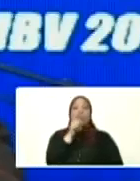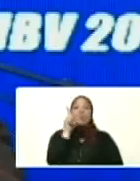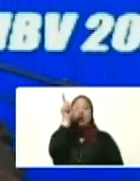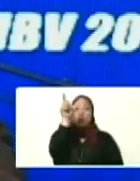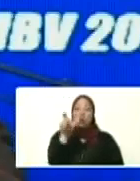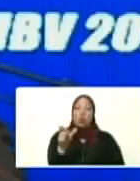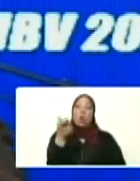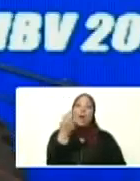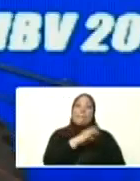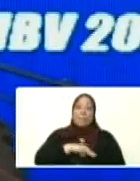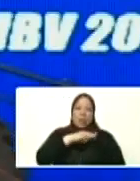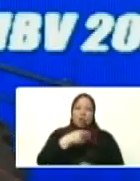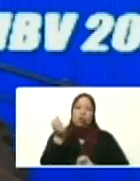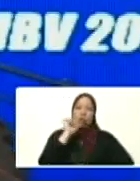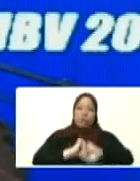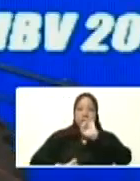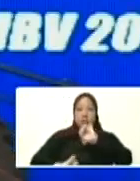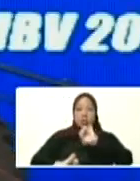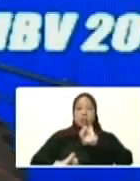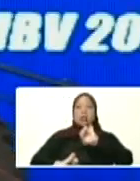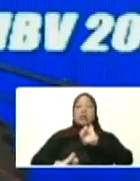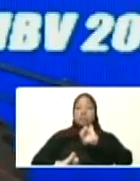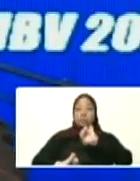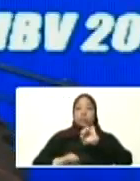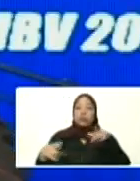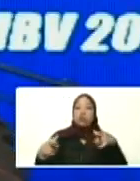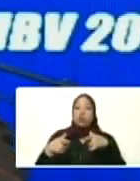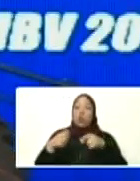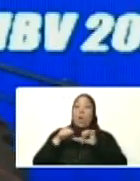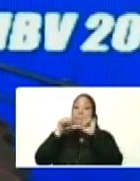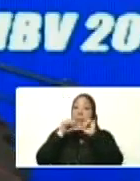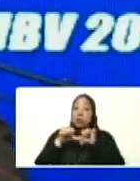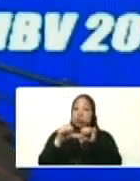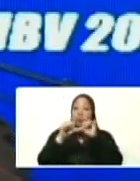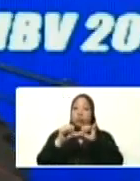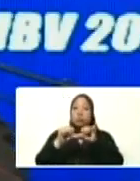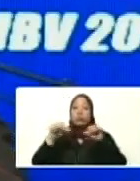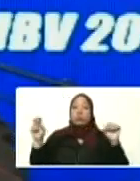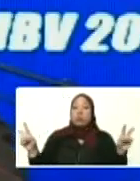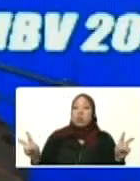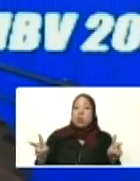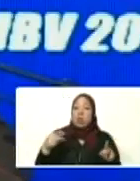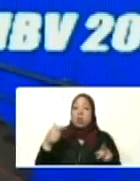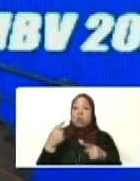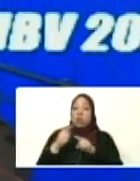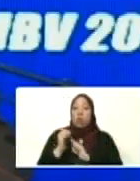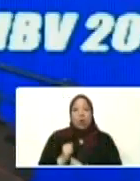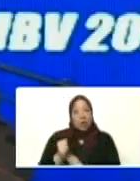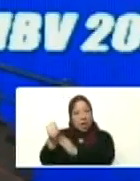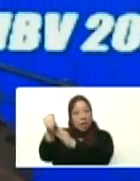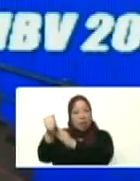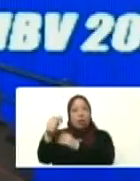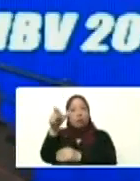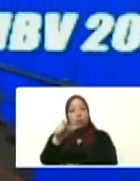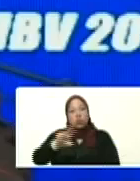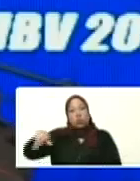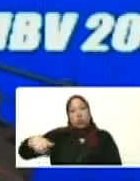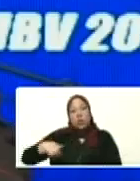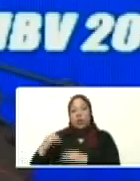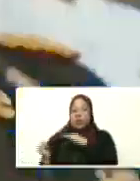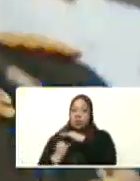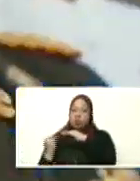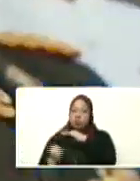acrisoladas virtudes y admirables ejecutorias ha mantenido un indiscutible liderazgo al frente de nuestra